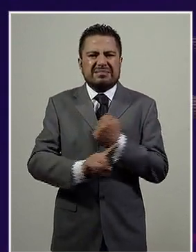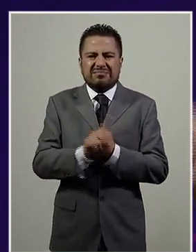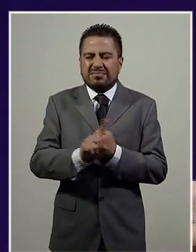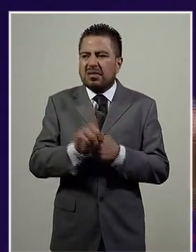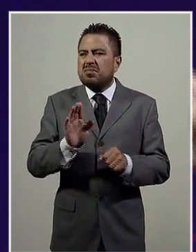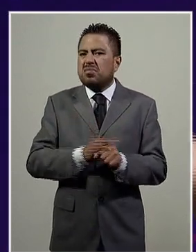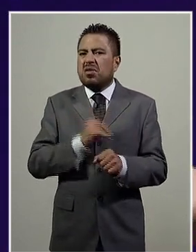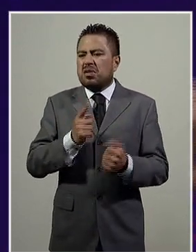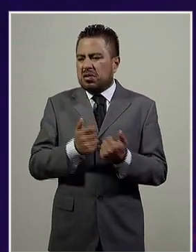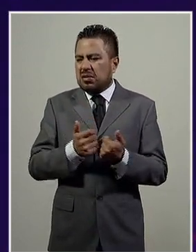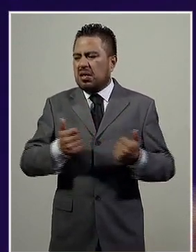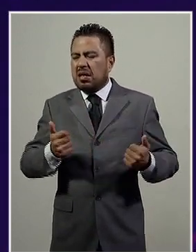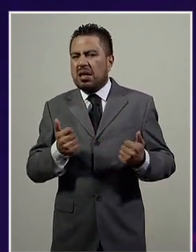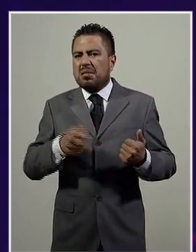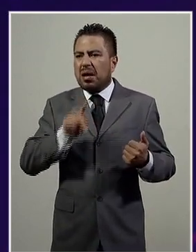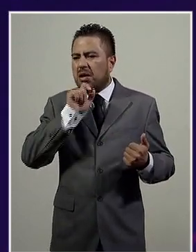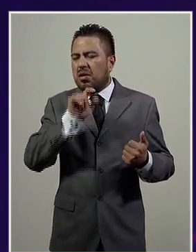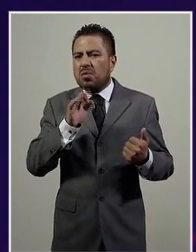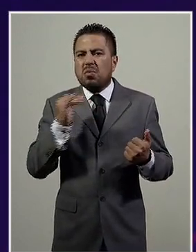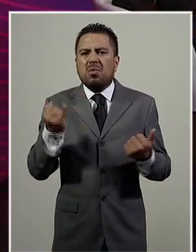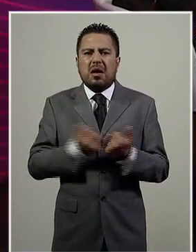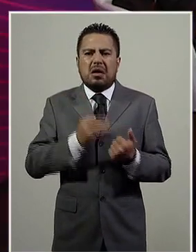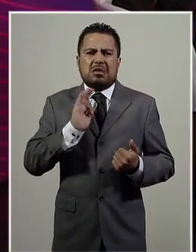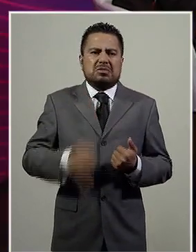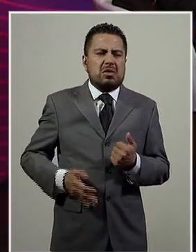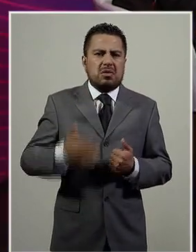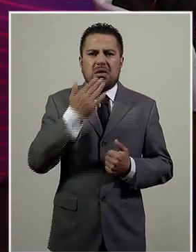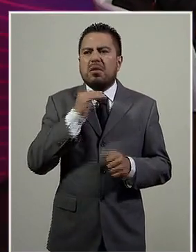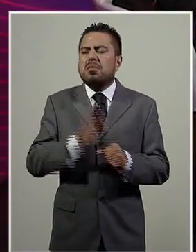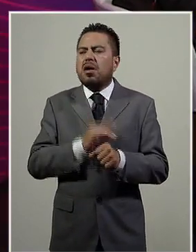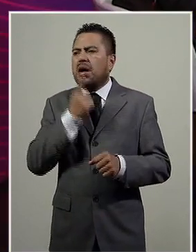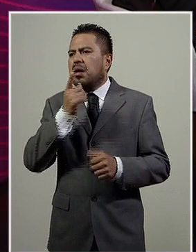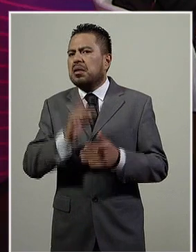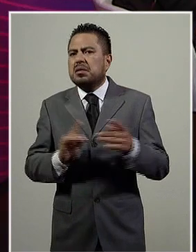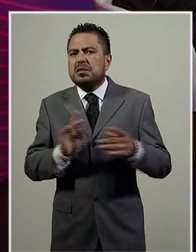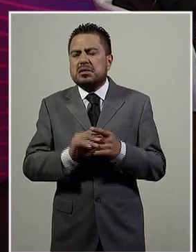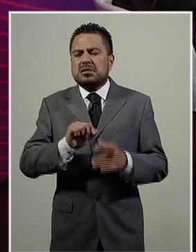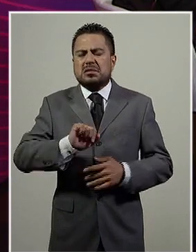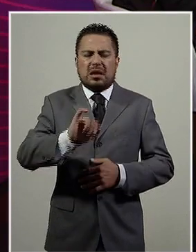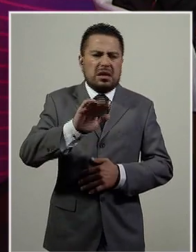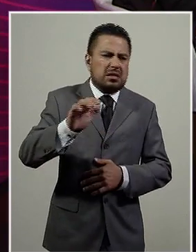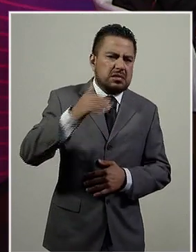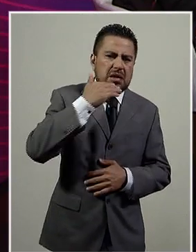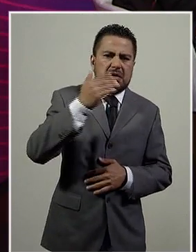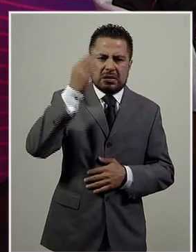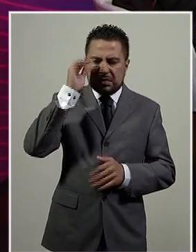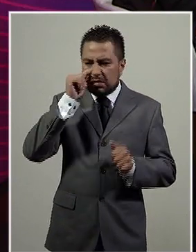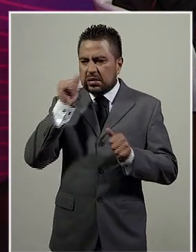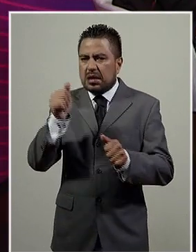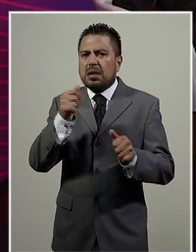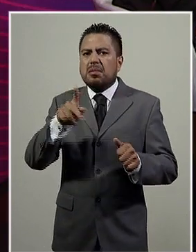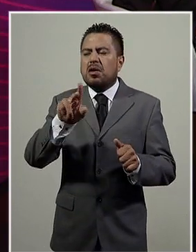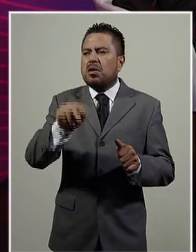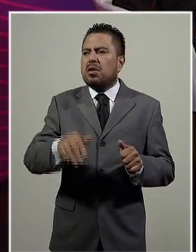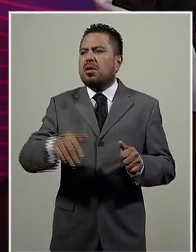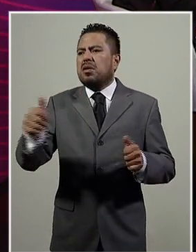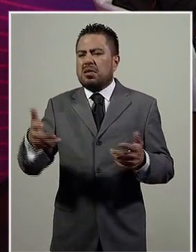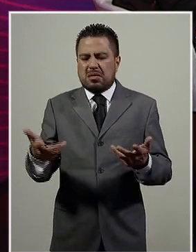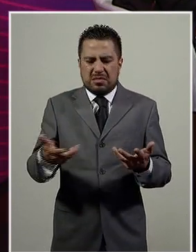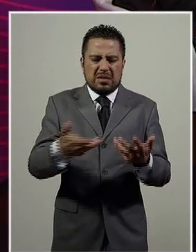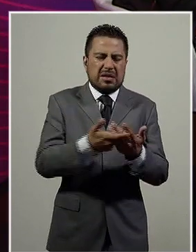decir separados pero iguales no es aceptable? No, sí. Y por qué decir, pues sí, está bien, les damos el mismo servicio, pero no se vayan a